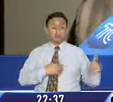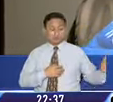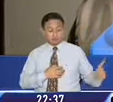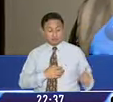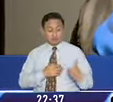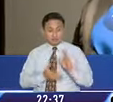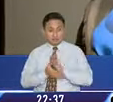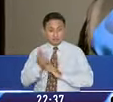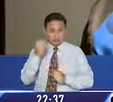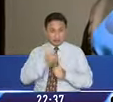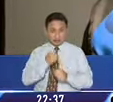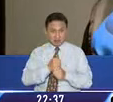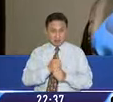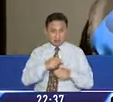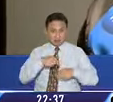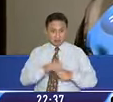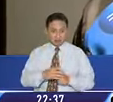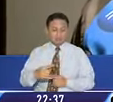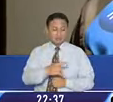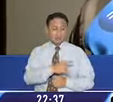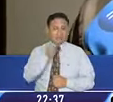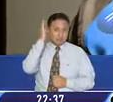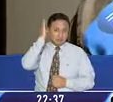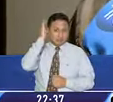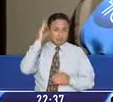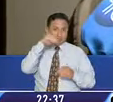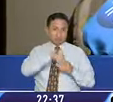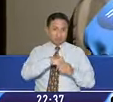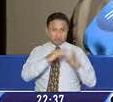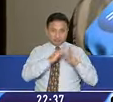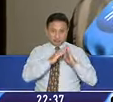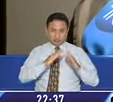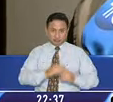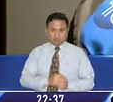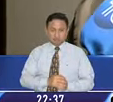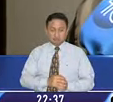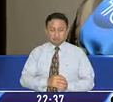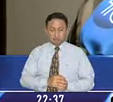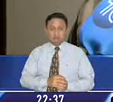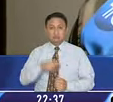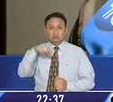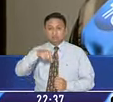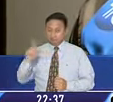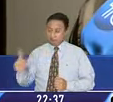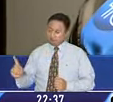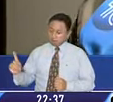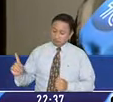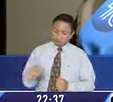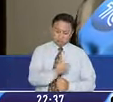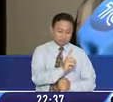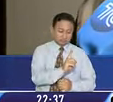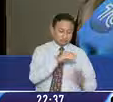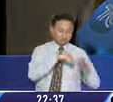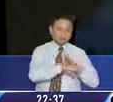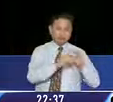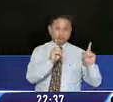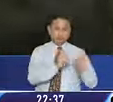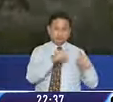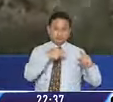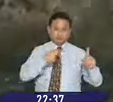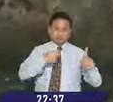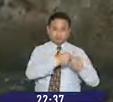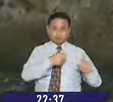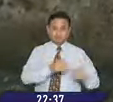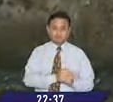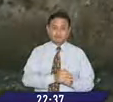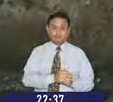laborar, se queda la víctima al interior del inmueble. En ese instante es aprovechado por su hermano para provocar el deceso.